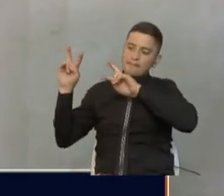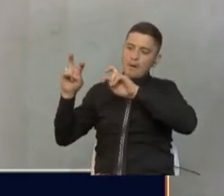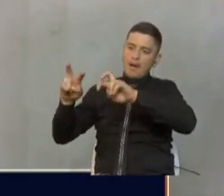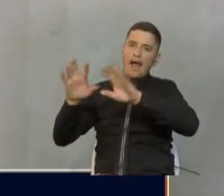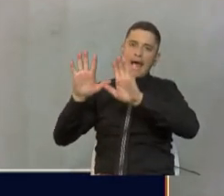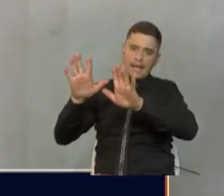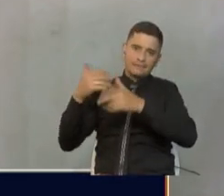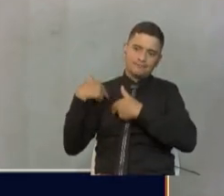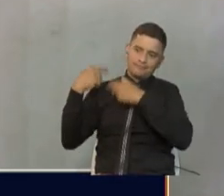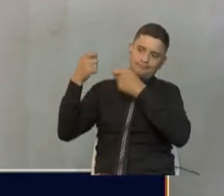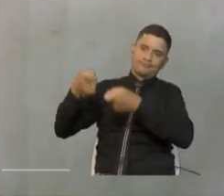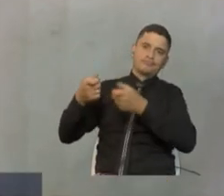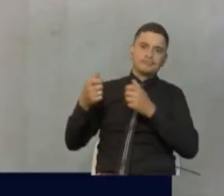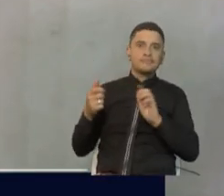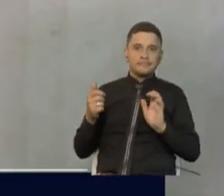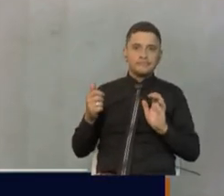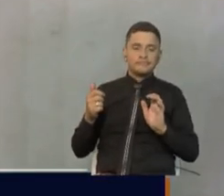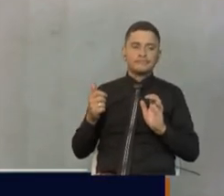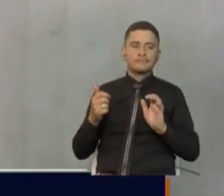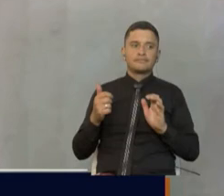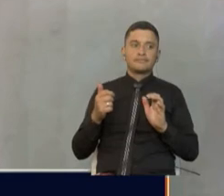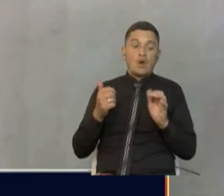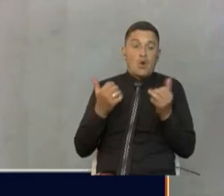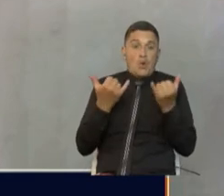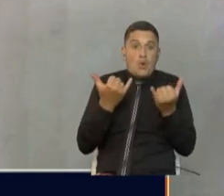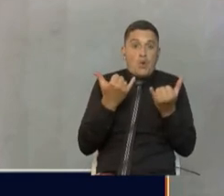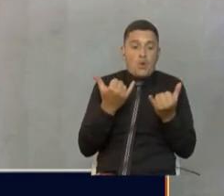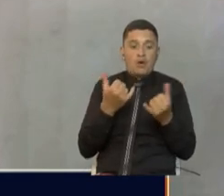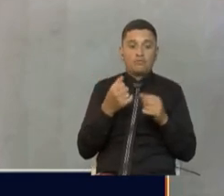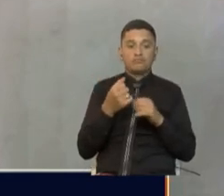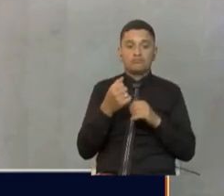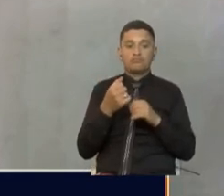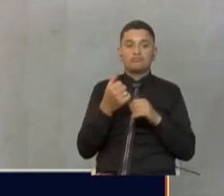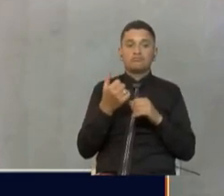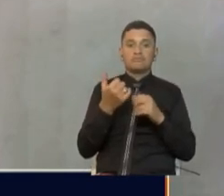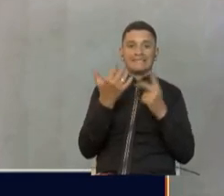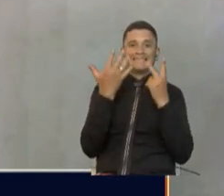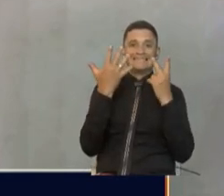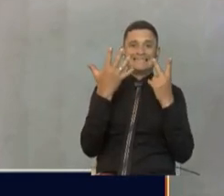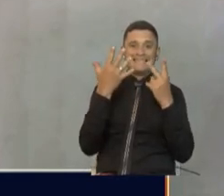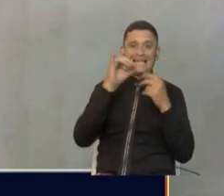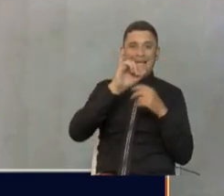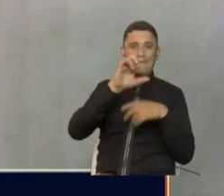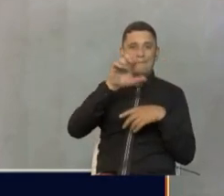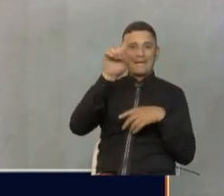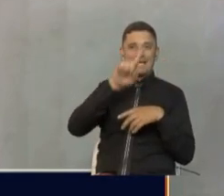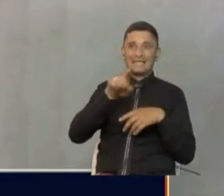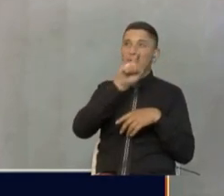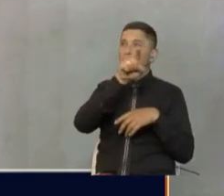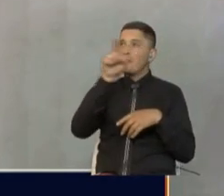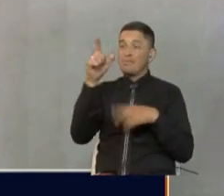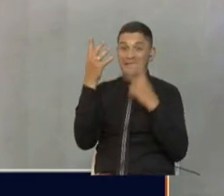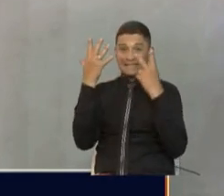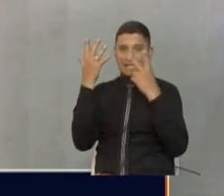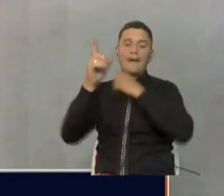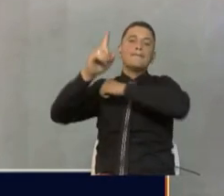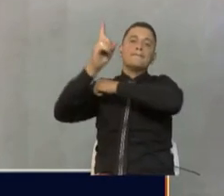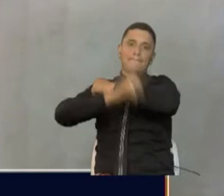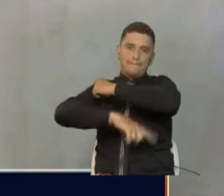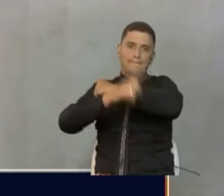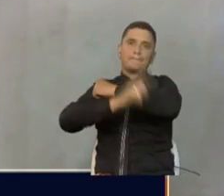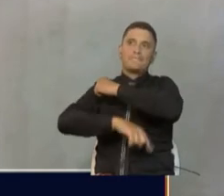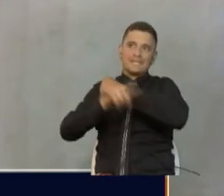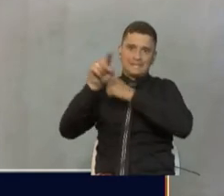por esta delegada. Hasta el momento solamente hay 7 IPS sancionadas en ese